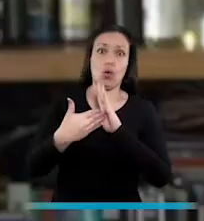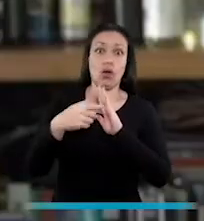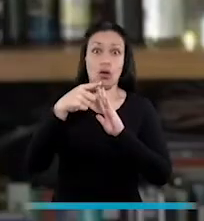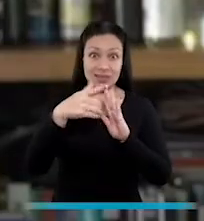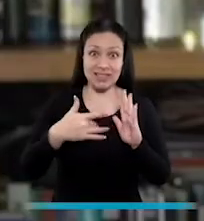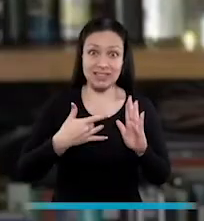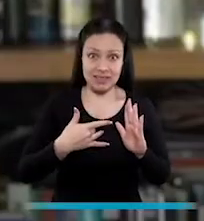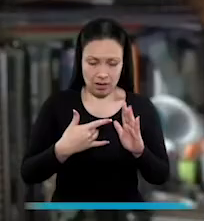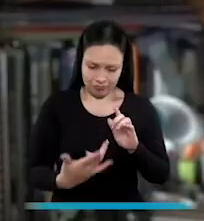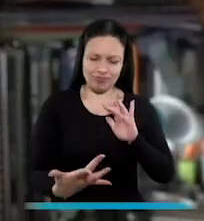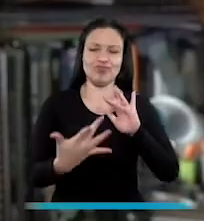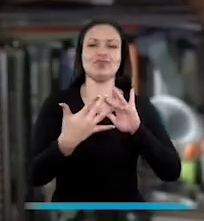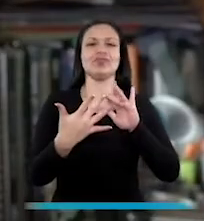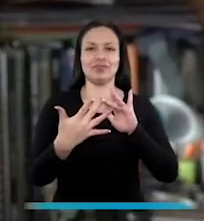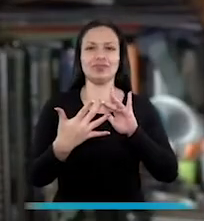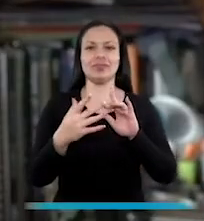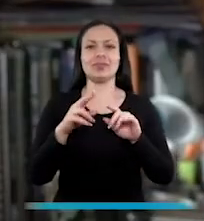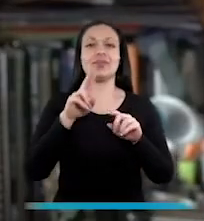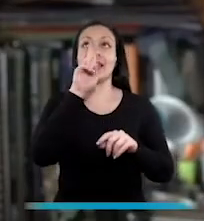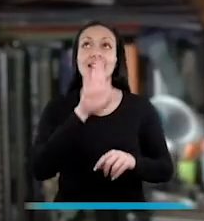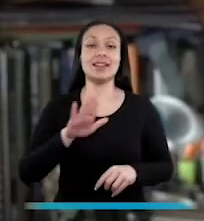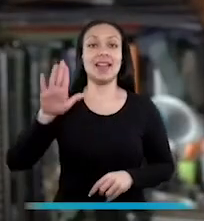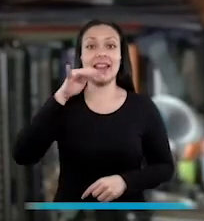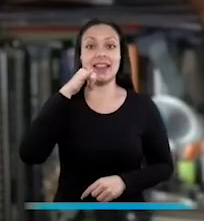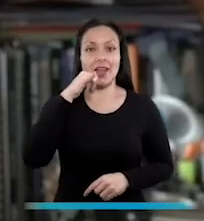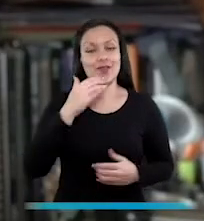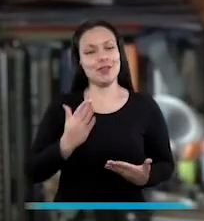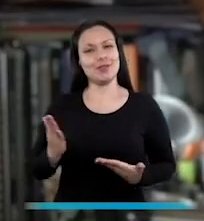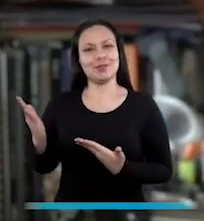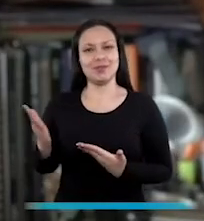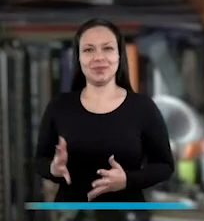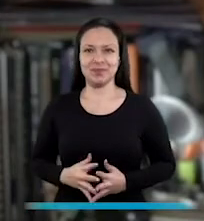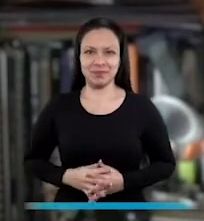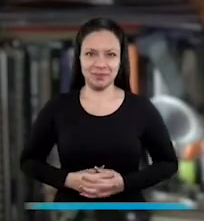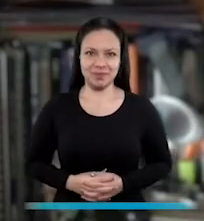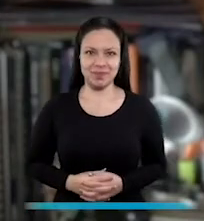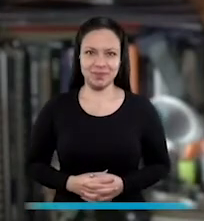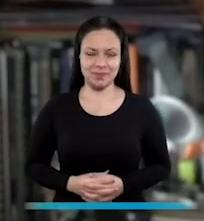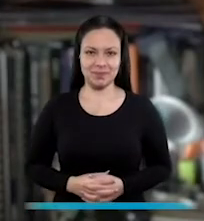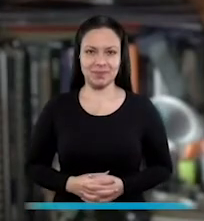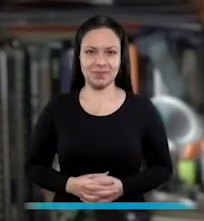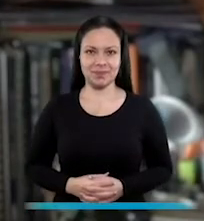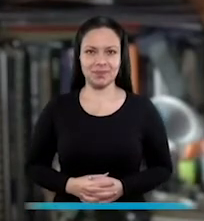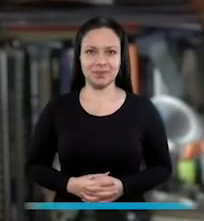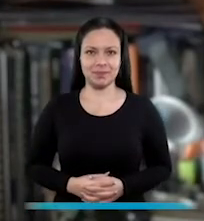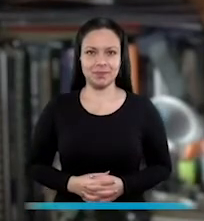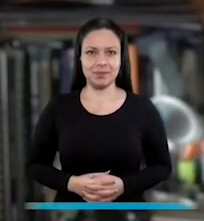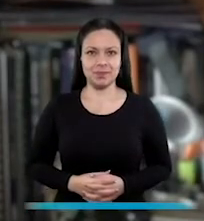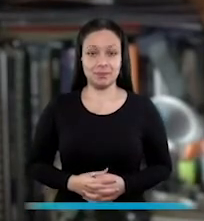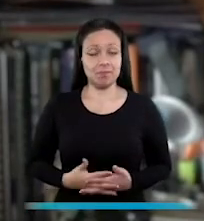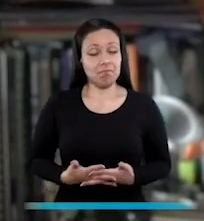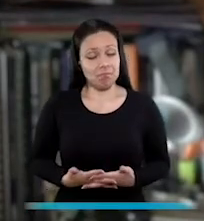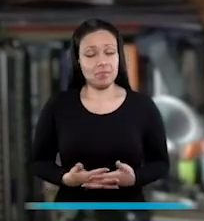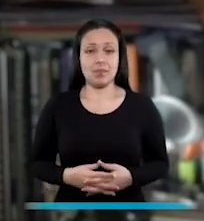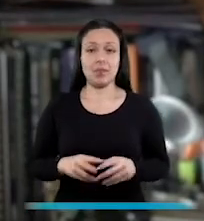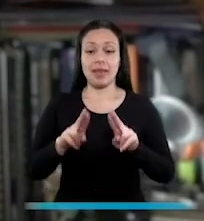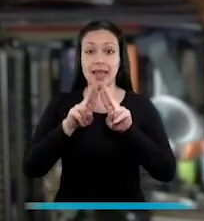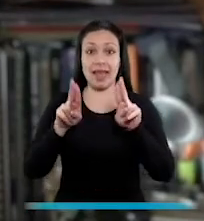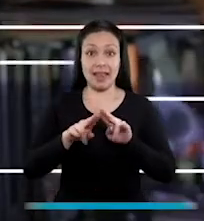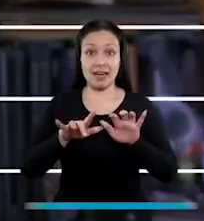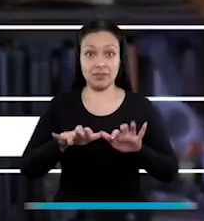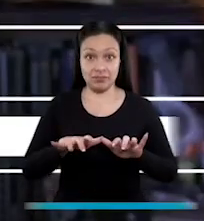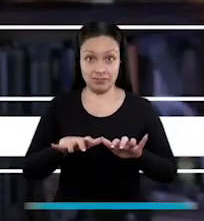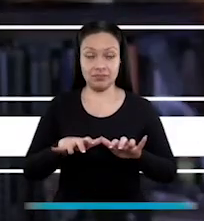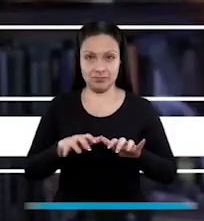comuníquense con la propia contáctenos en la línea telefónica nacional 01 8000 9 48 08 a través